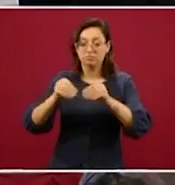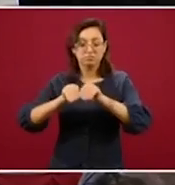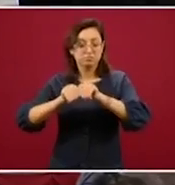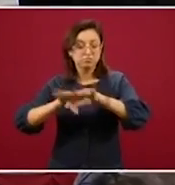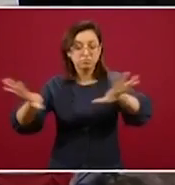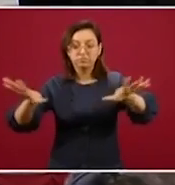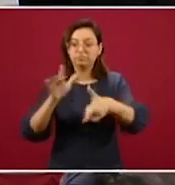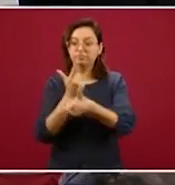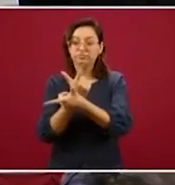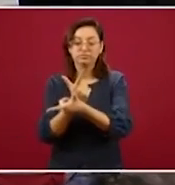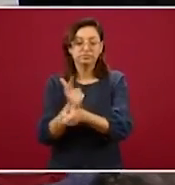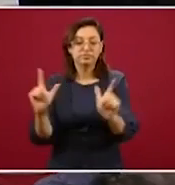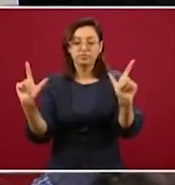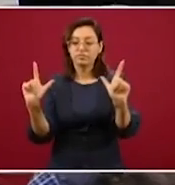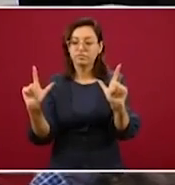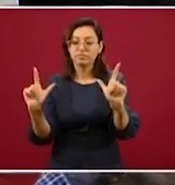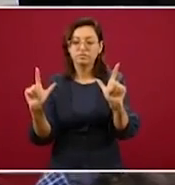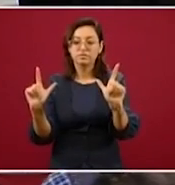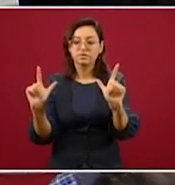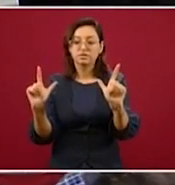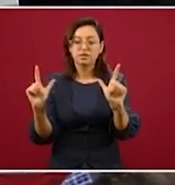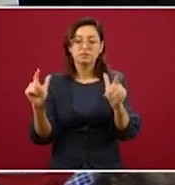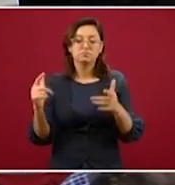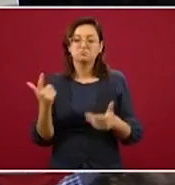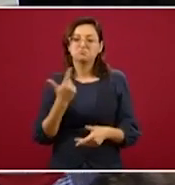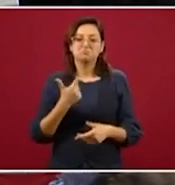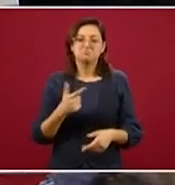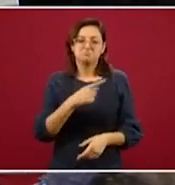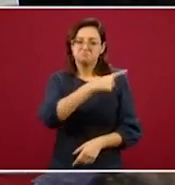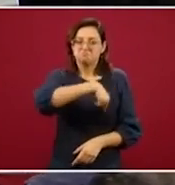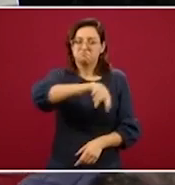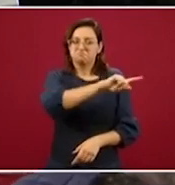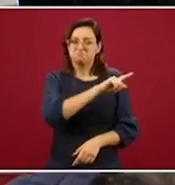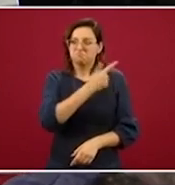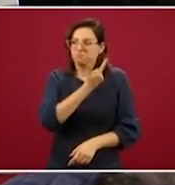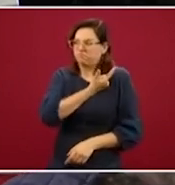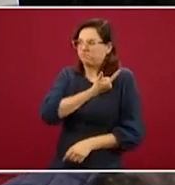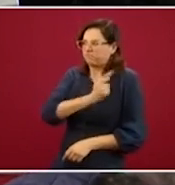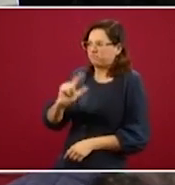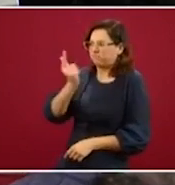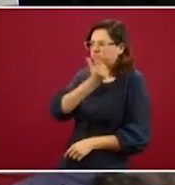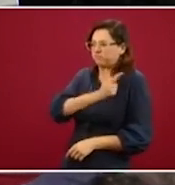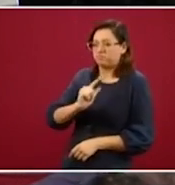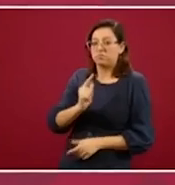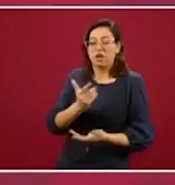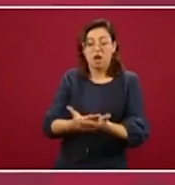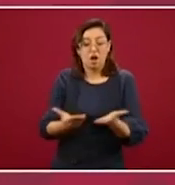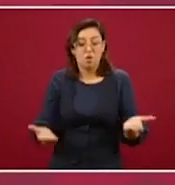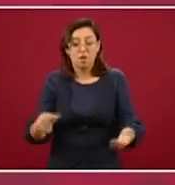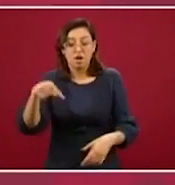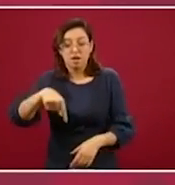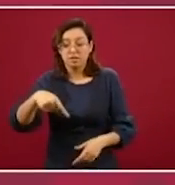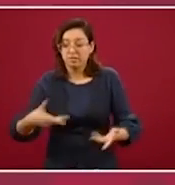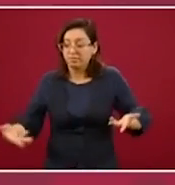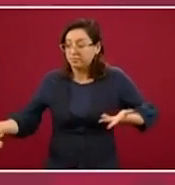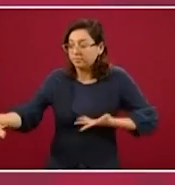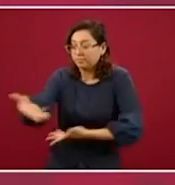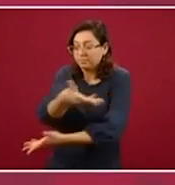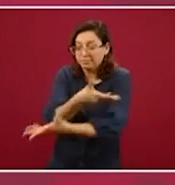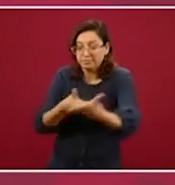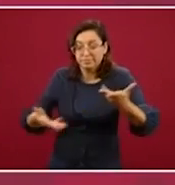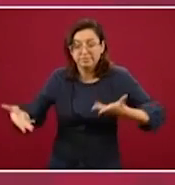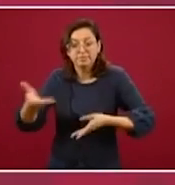esta forma que tenemos de comunicarnos, de diálogo circular y que la